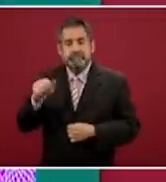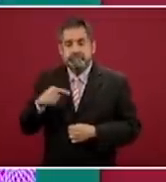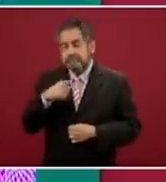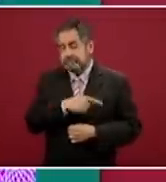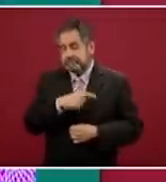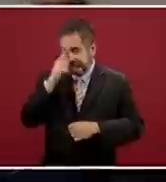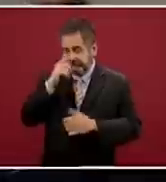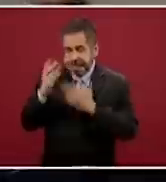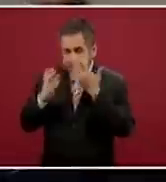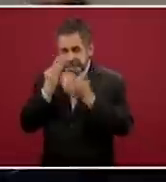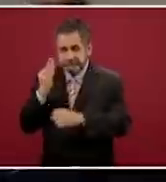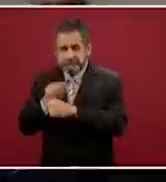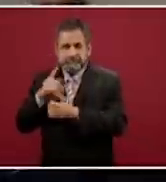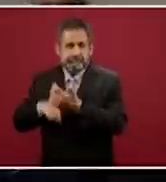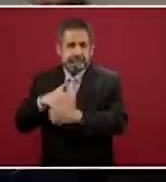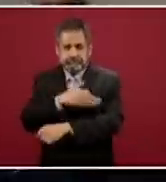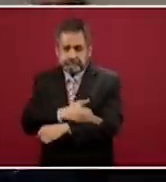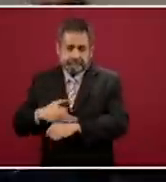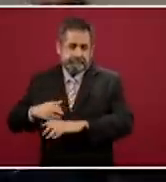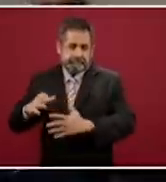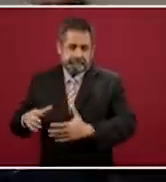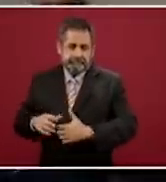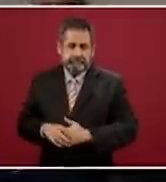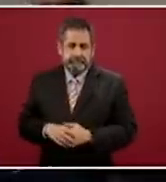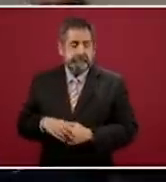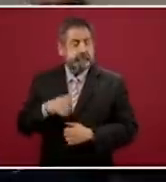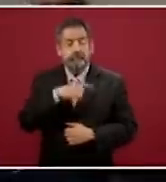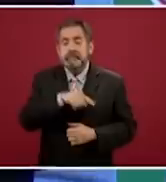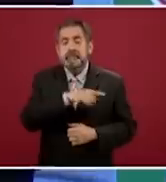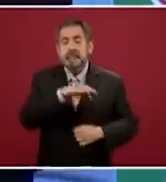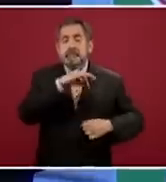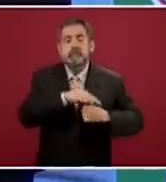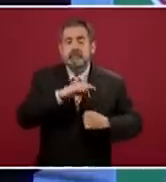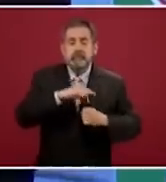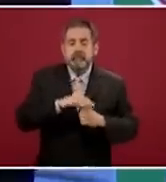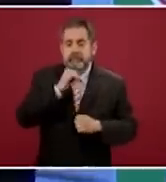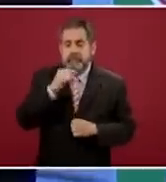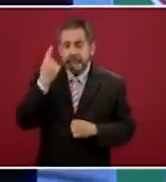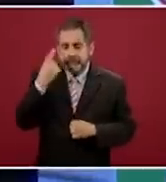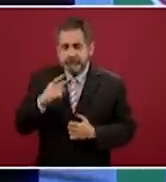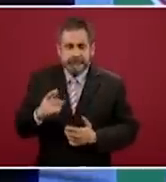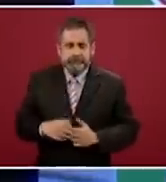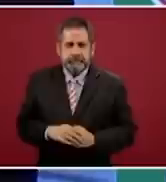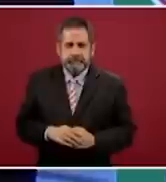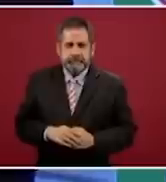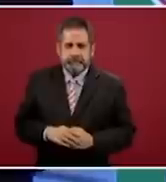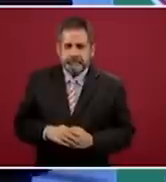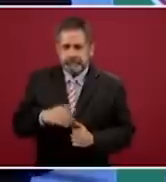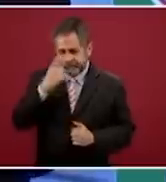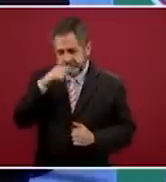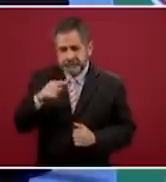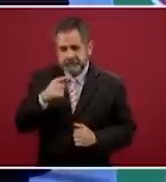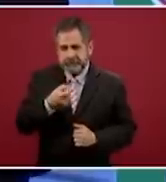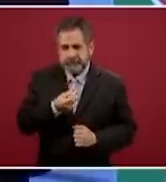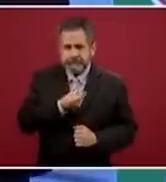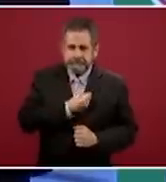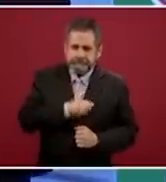para estudiantes de familias pobres. No votaron para que la salud